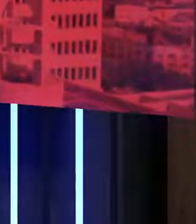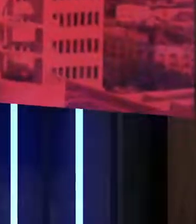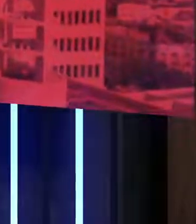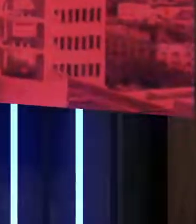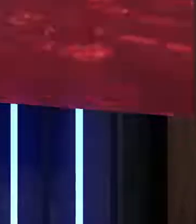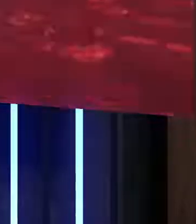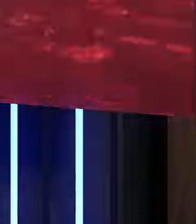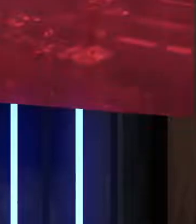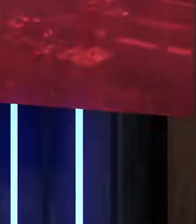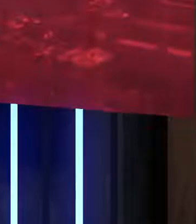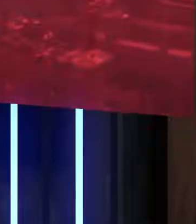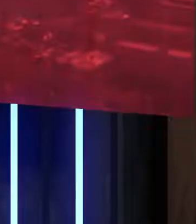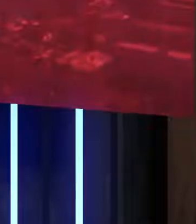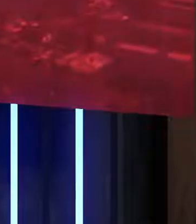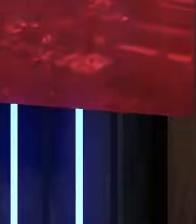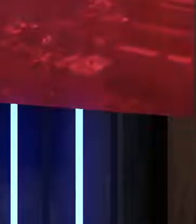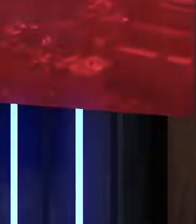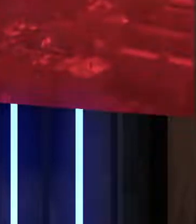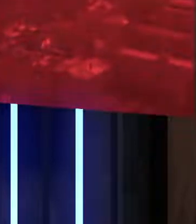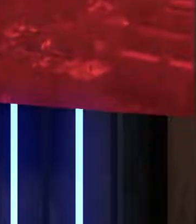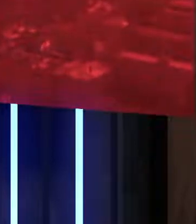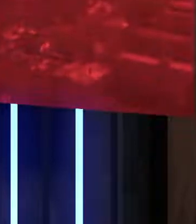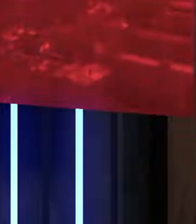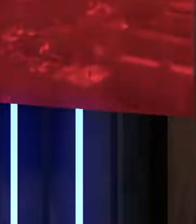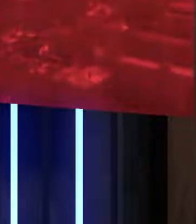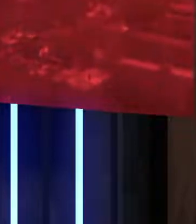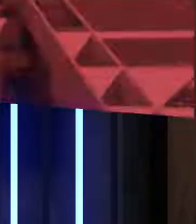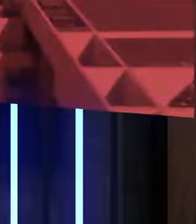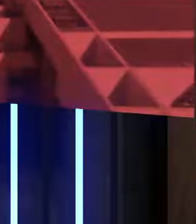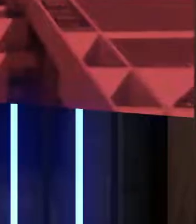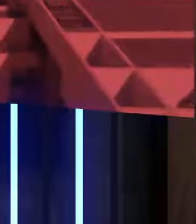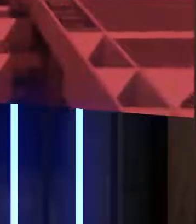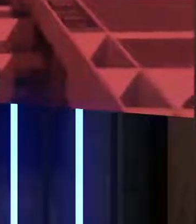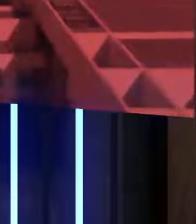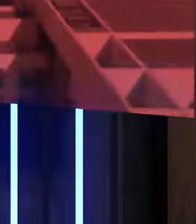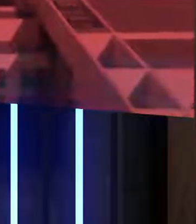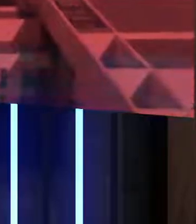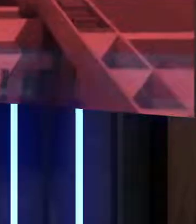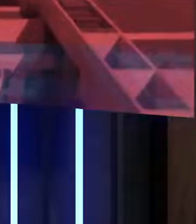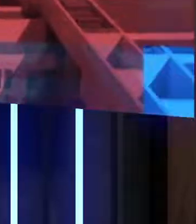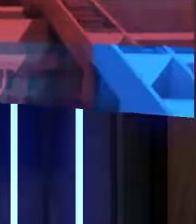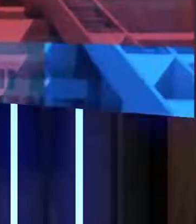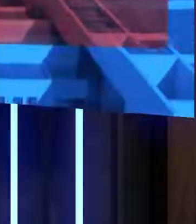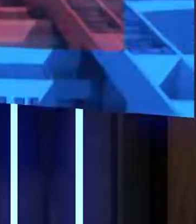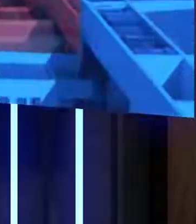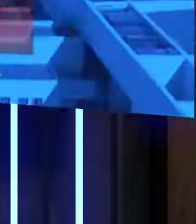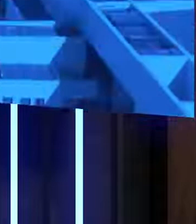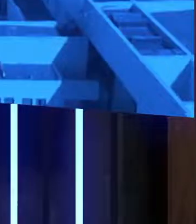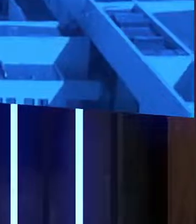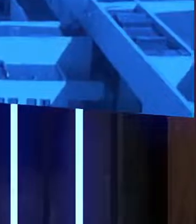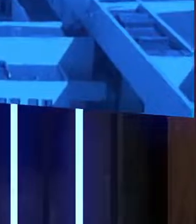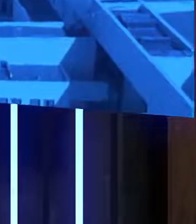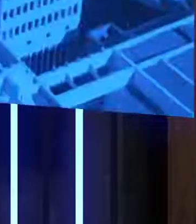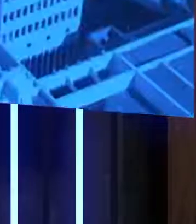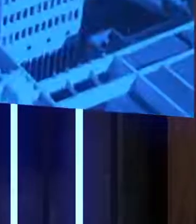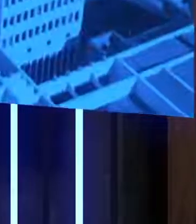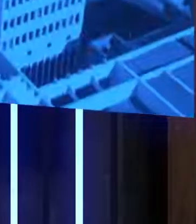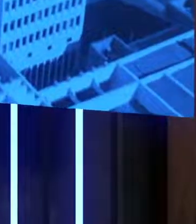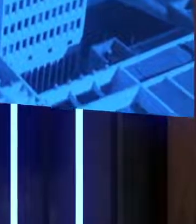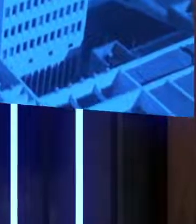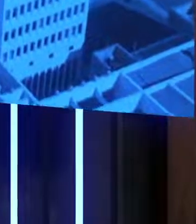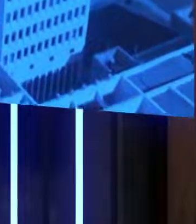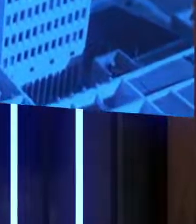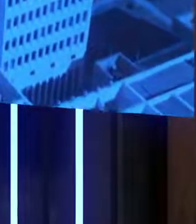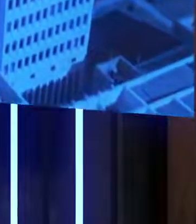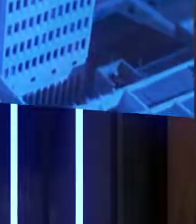se dio paso al mensaje que tipifica el delito de incitación a la violencia, finalizando con las modificaciones del Senado el proyecto